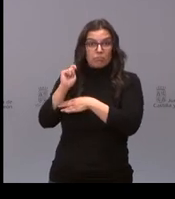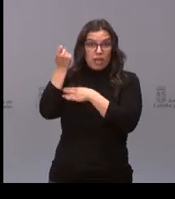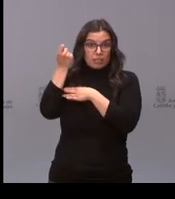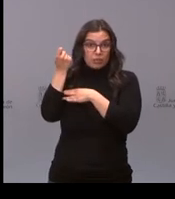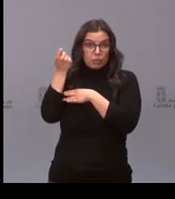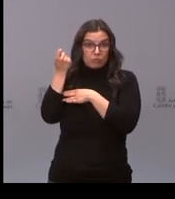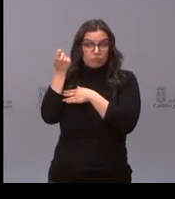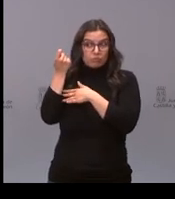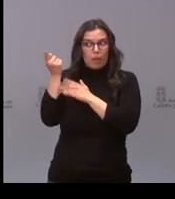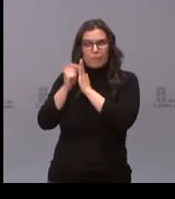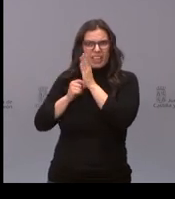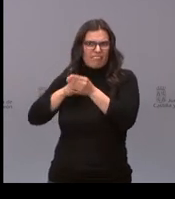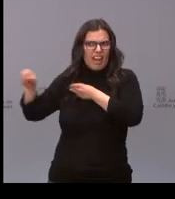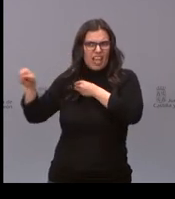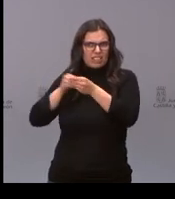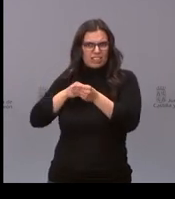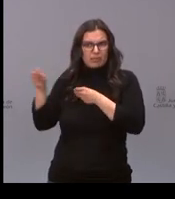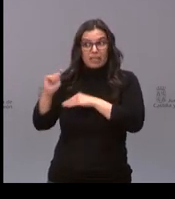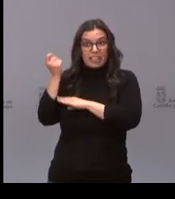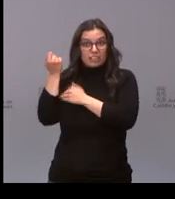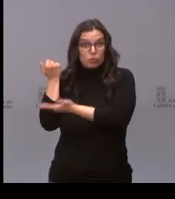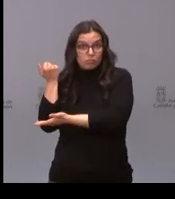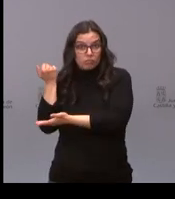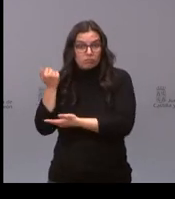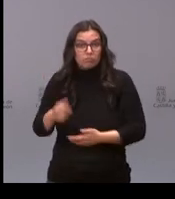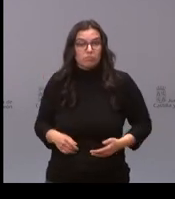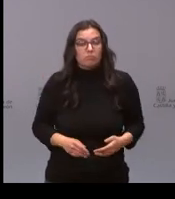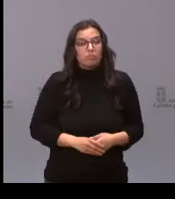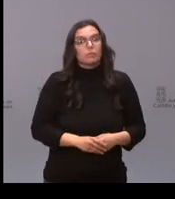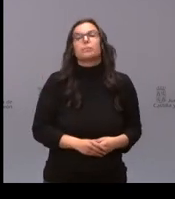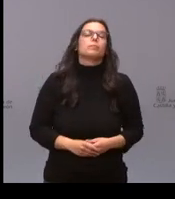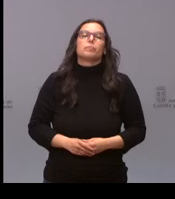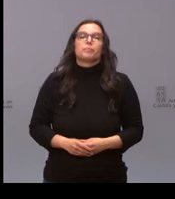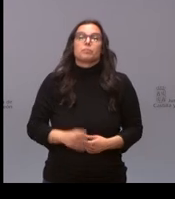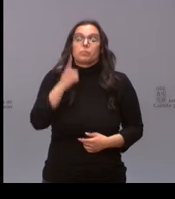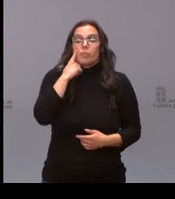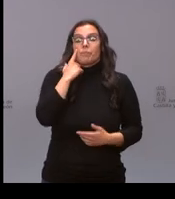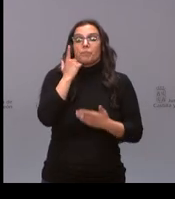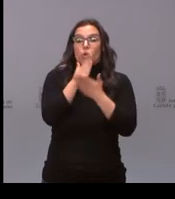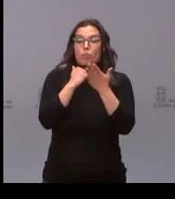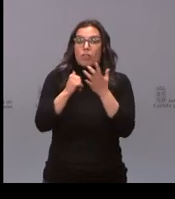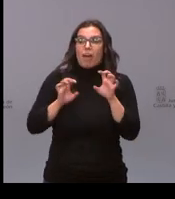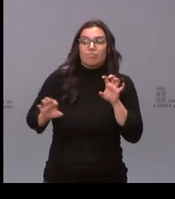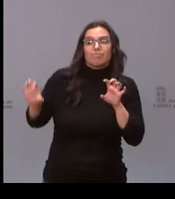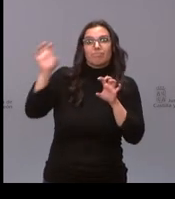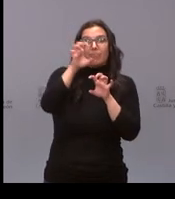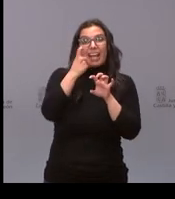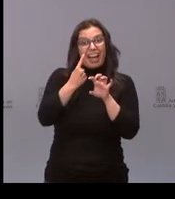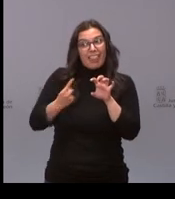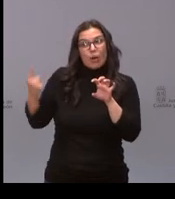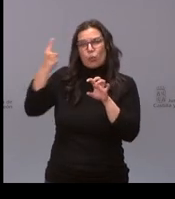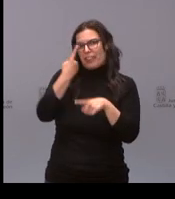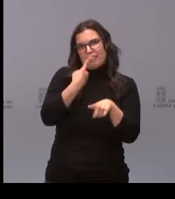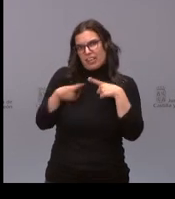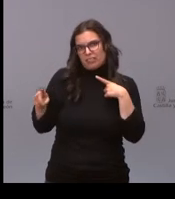con unas medidas mucho más laxas. Bueno, mire, cada comunidad autónoma es